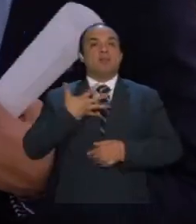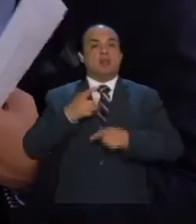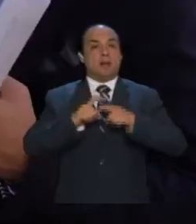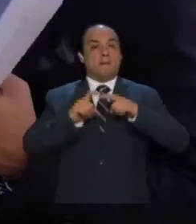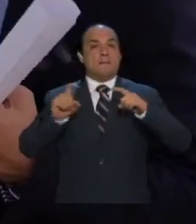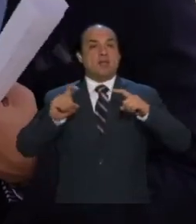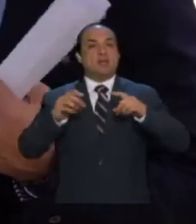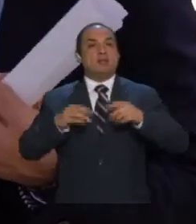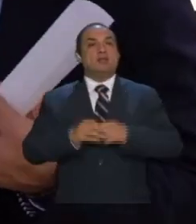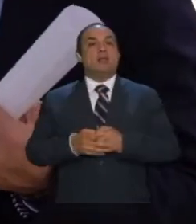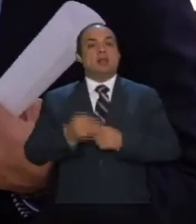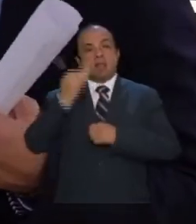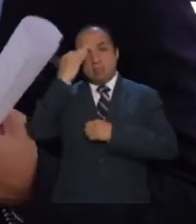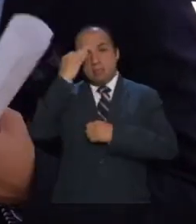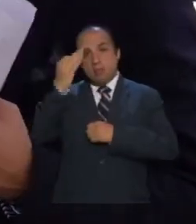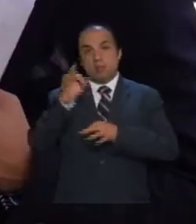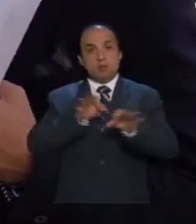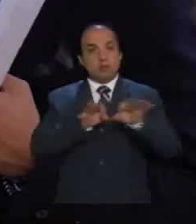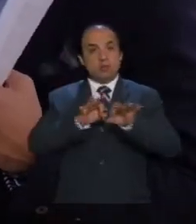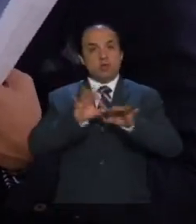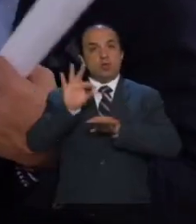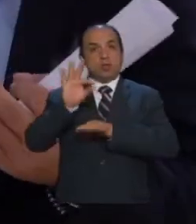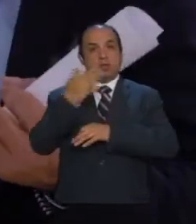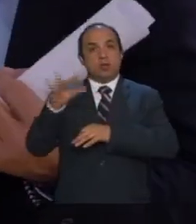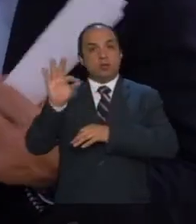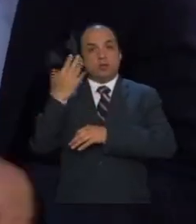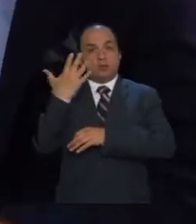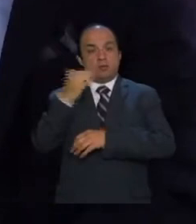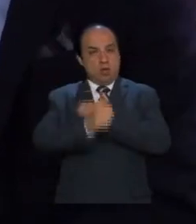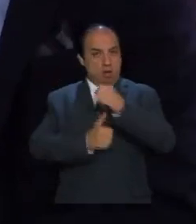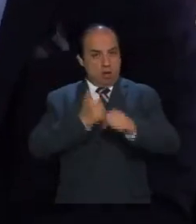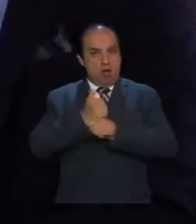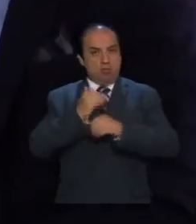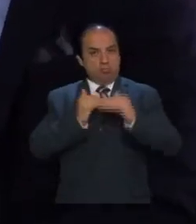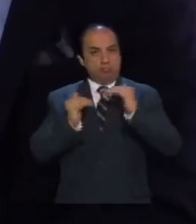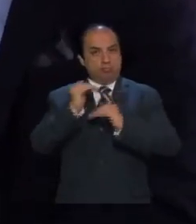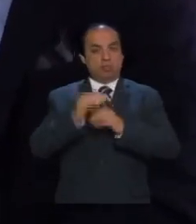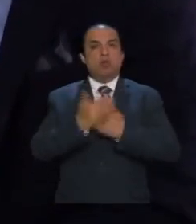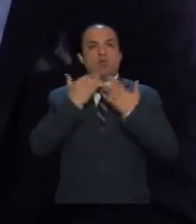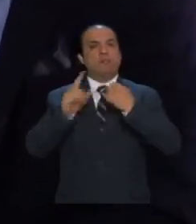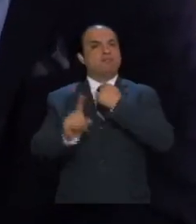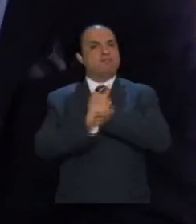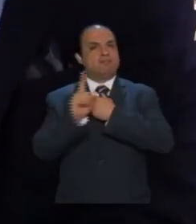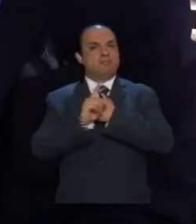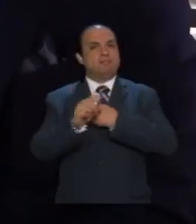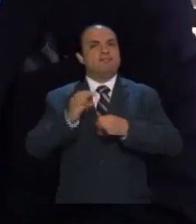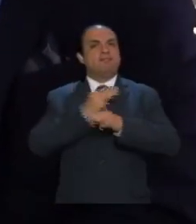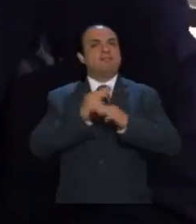cabina supera los 40, 45 años y no hay ningún problema con los materiales de cabina.